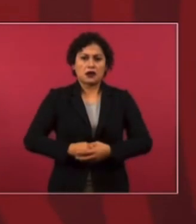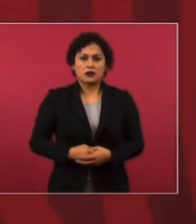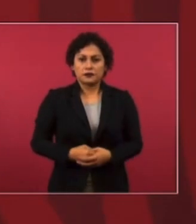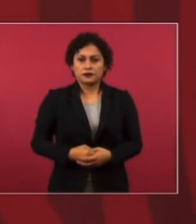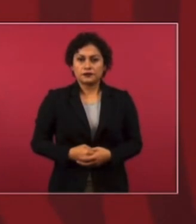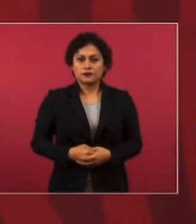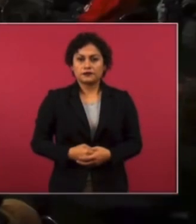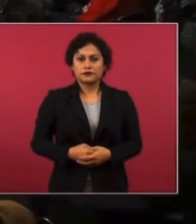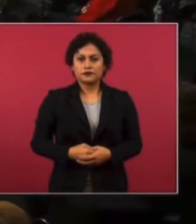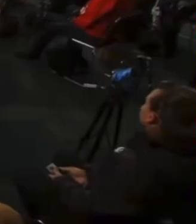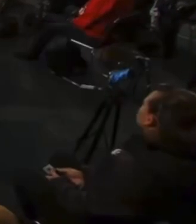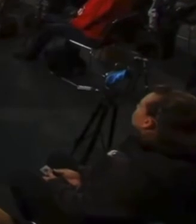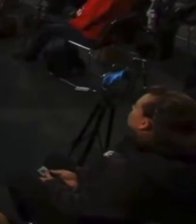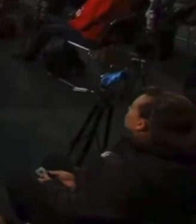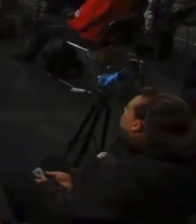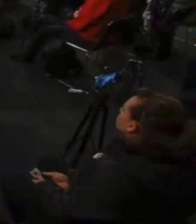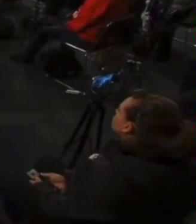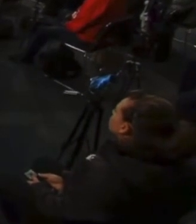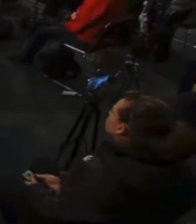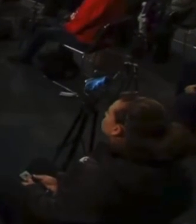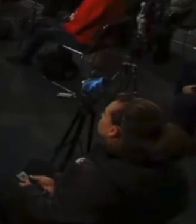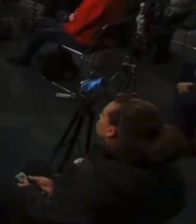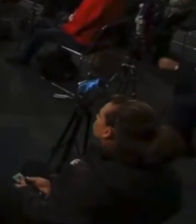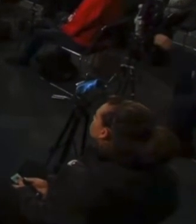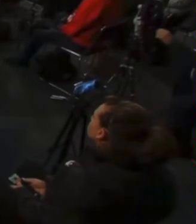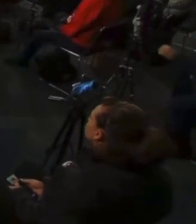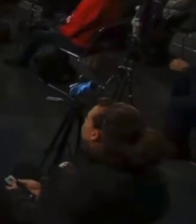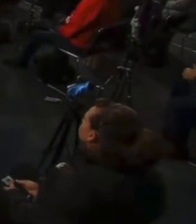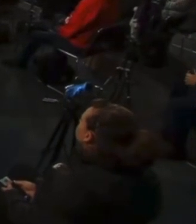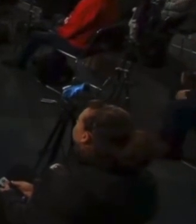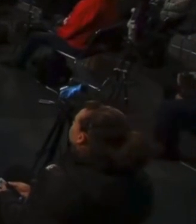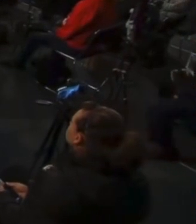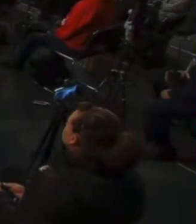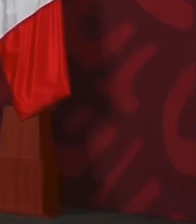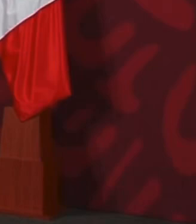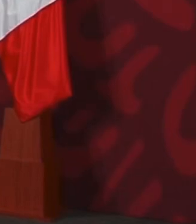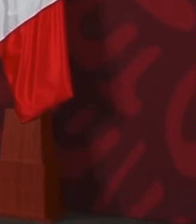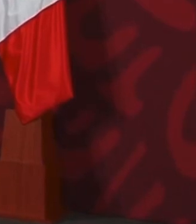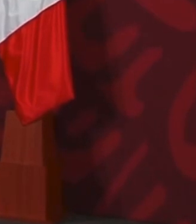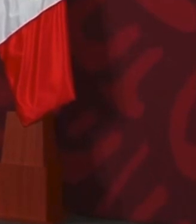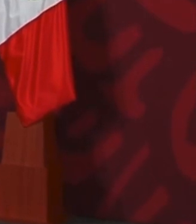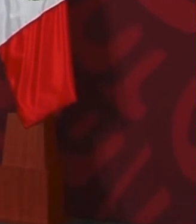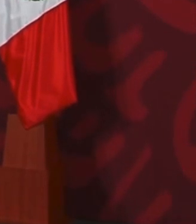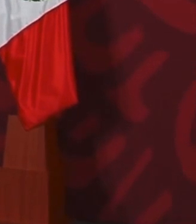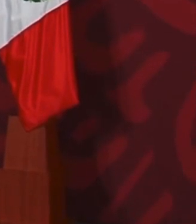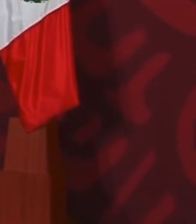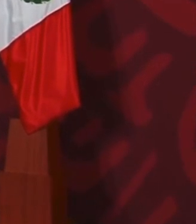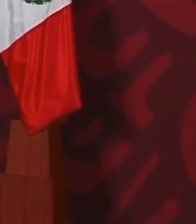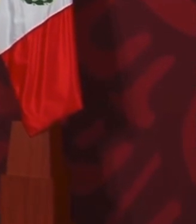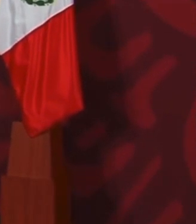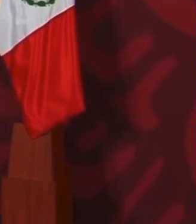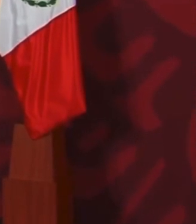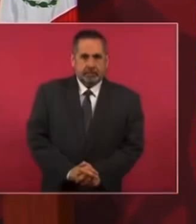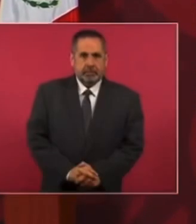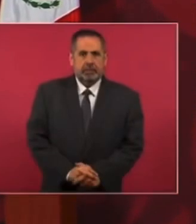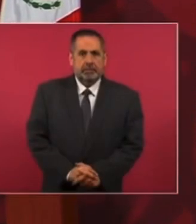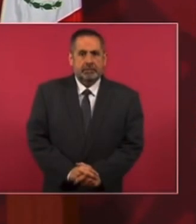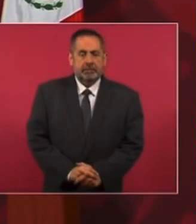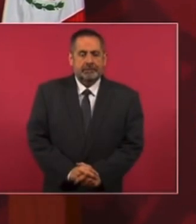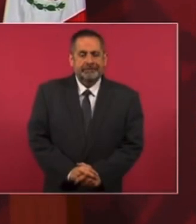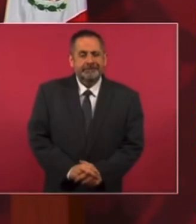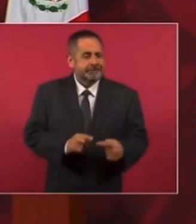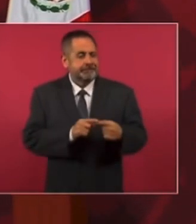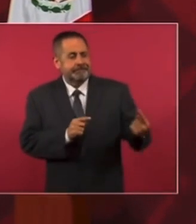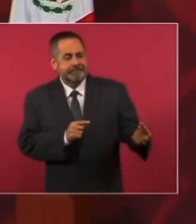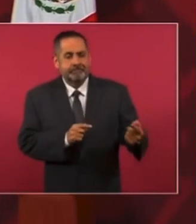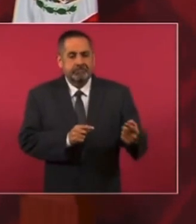Nosotros solo le hicimos la observación de que nuestros opositores, los conservadores, pues